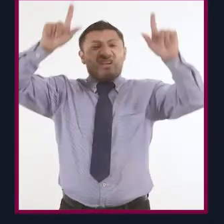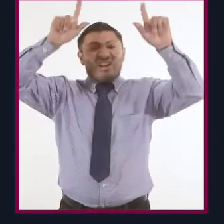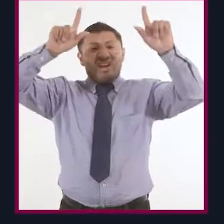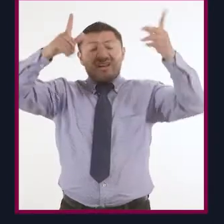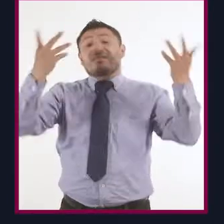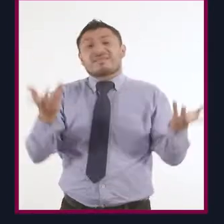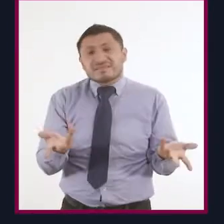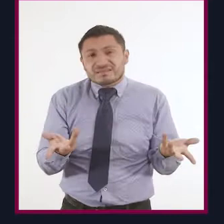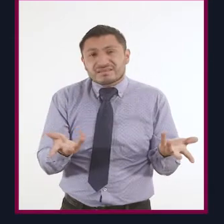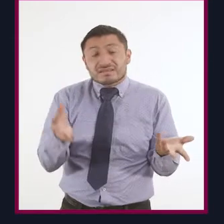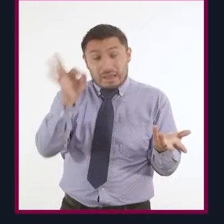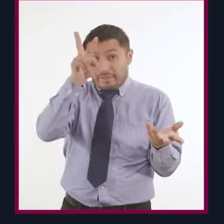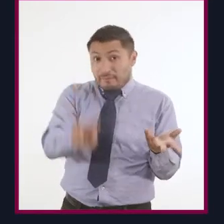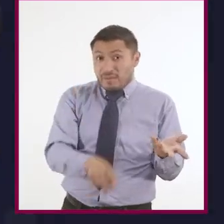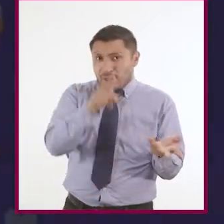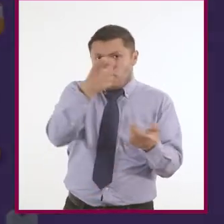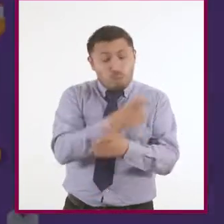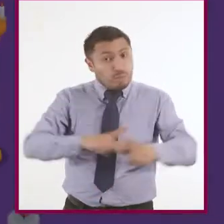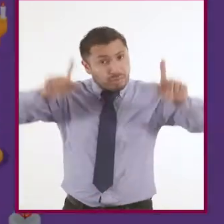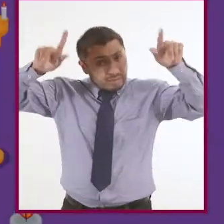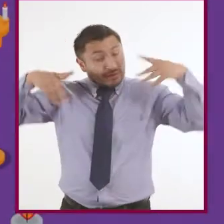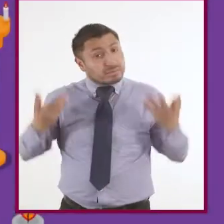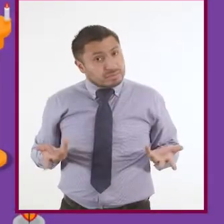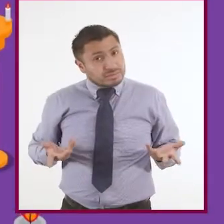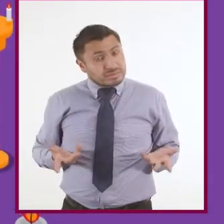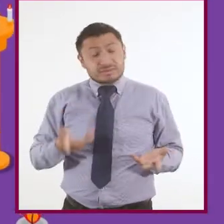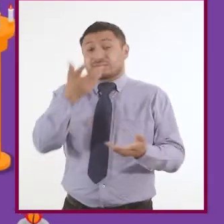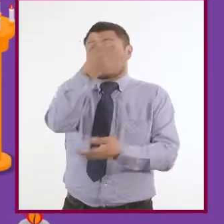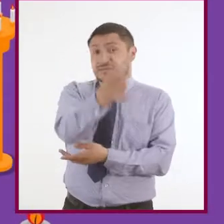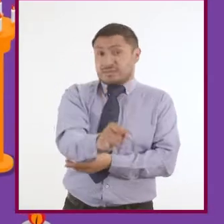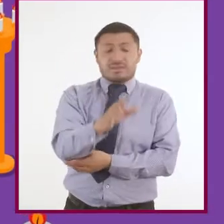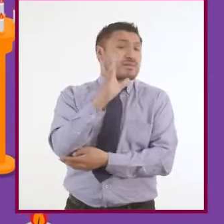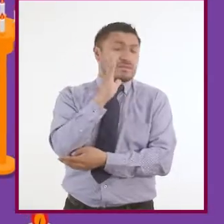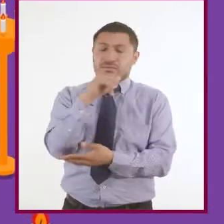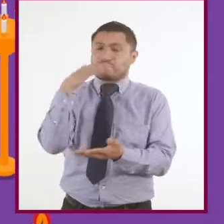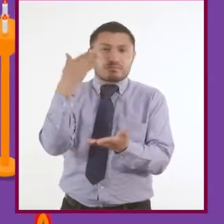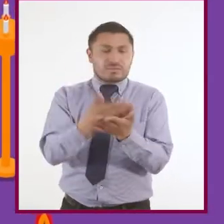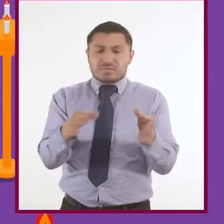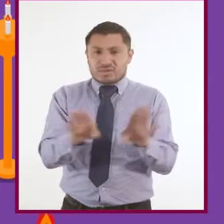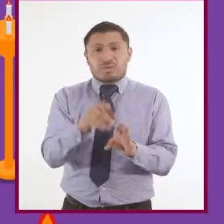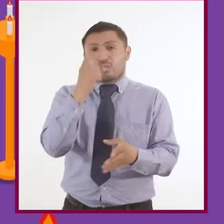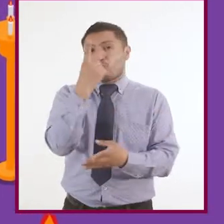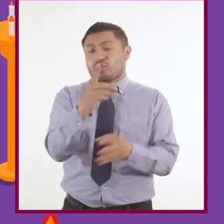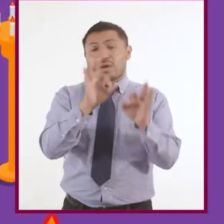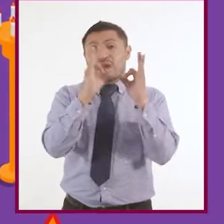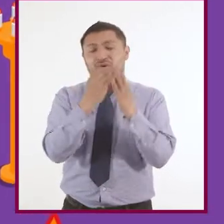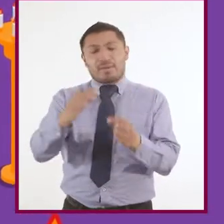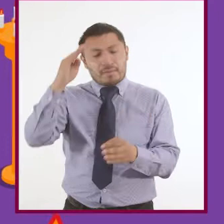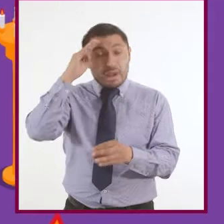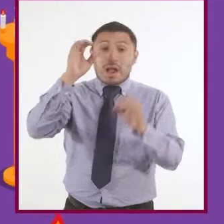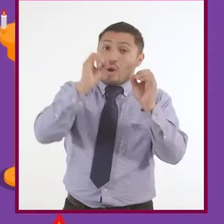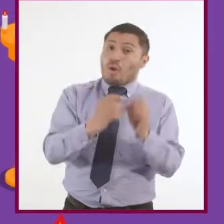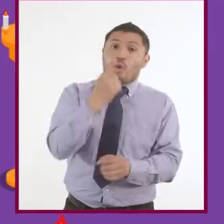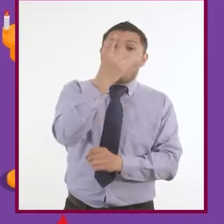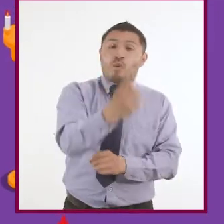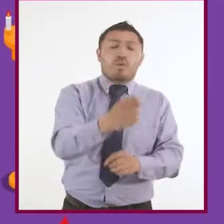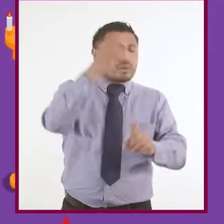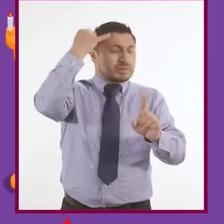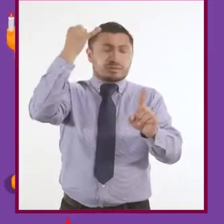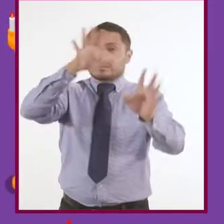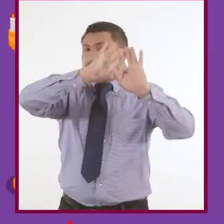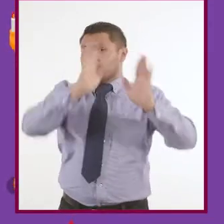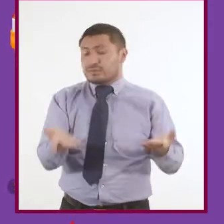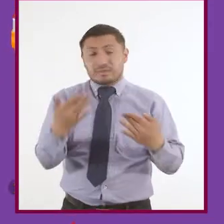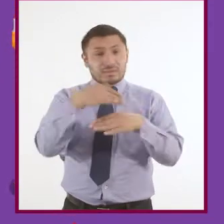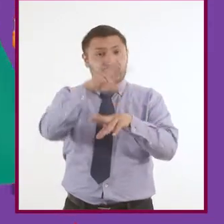si en realidad somos libres. De esta manera no puede restringirse a una sola forma de pensar o a una sola postura sobre